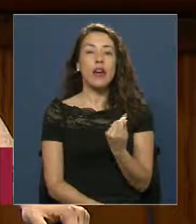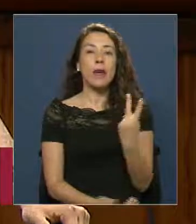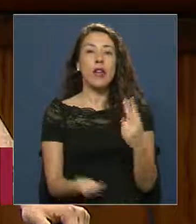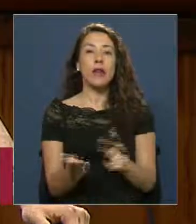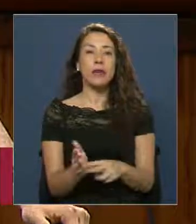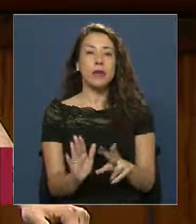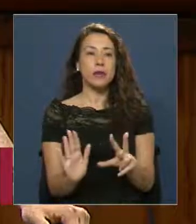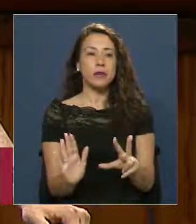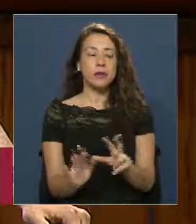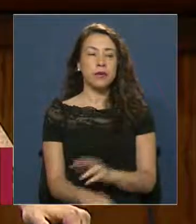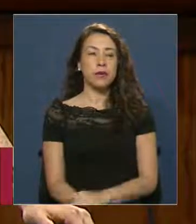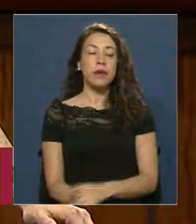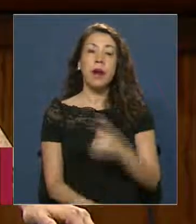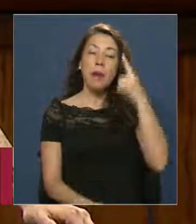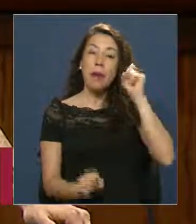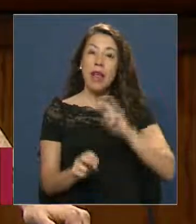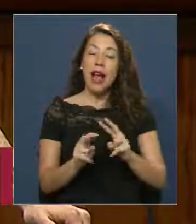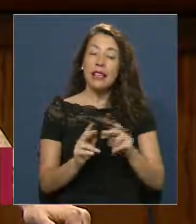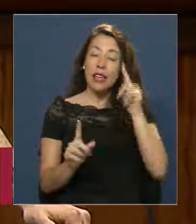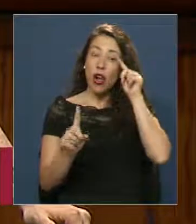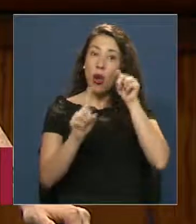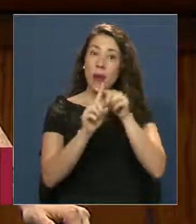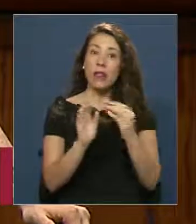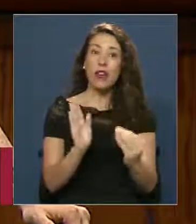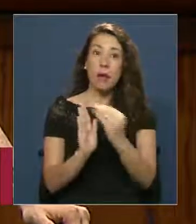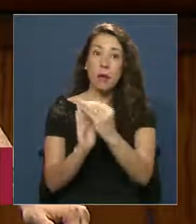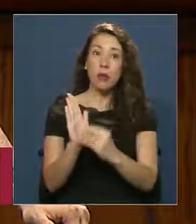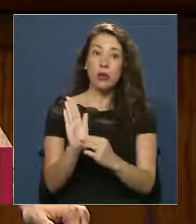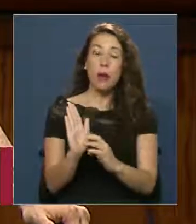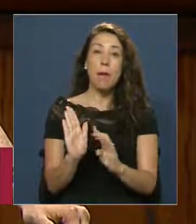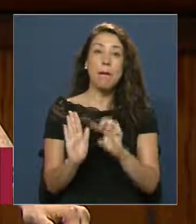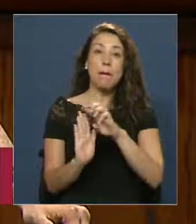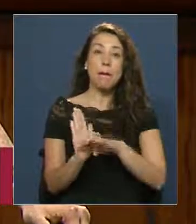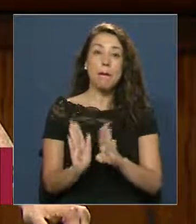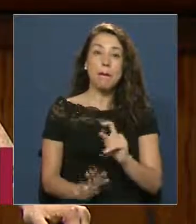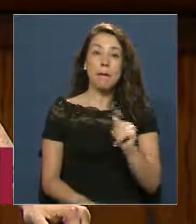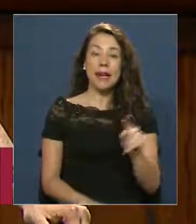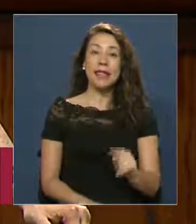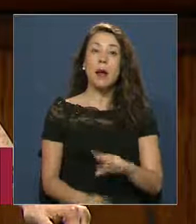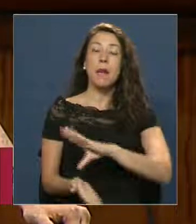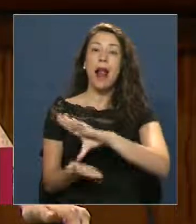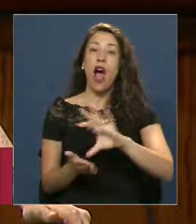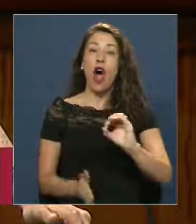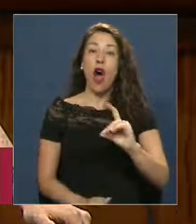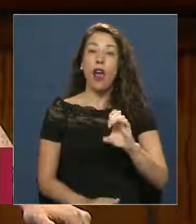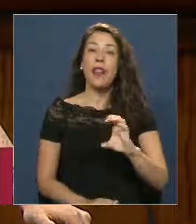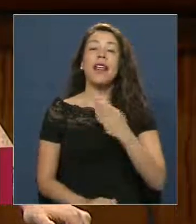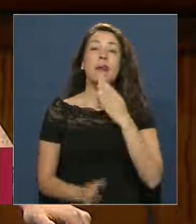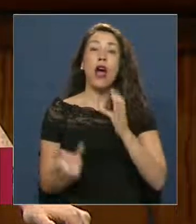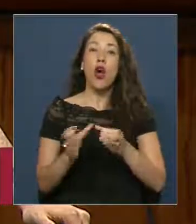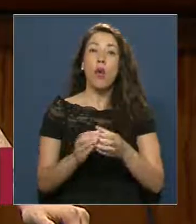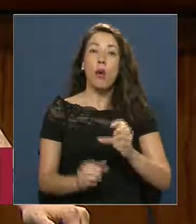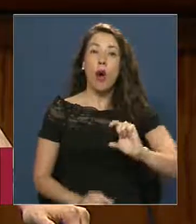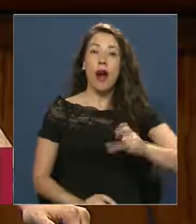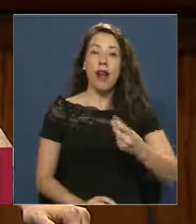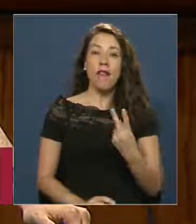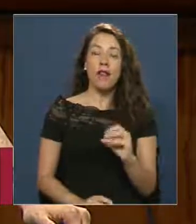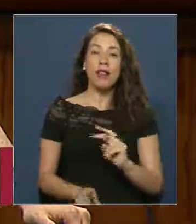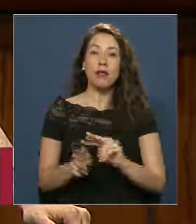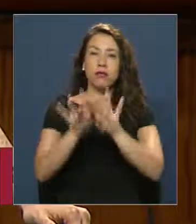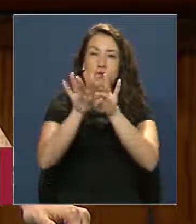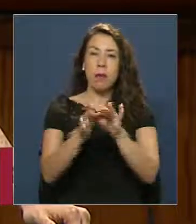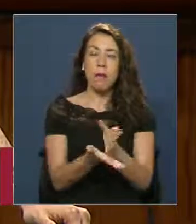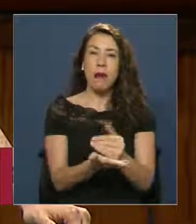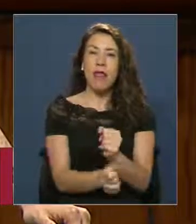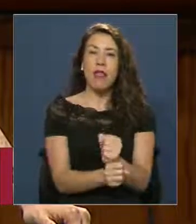2008. Para llevar a cabo los objetivos fijados en el proyecto BEPS, los países de la OCDE y el grupo del G20 elaboraron un